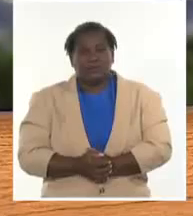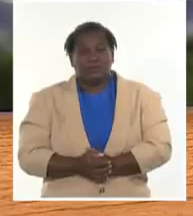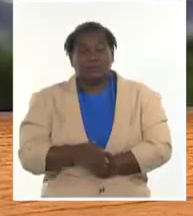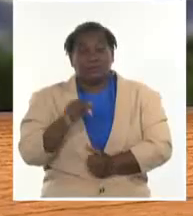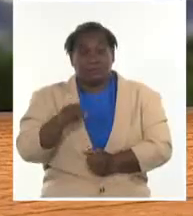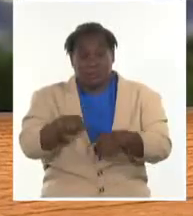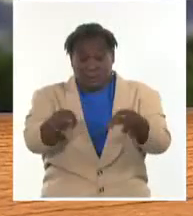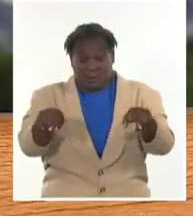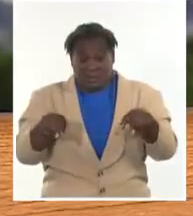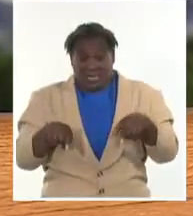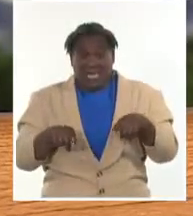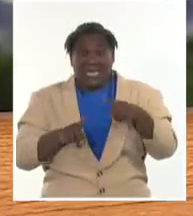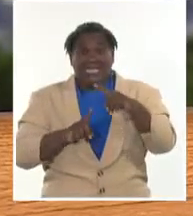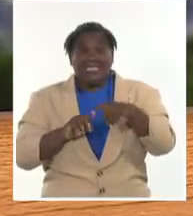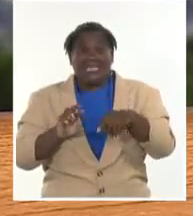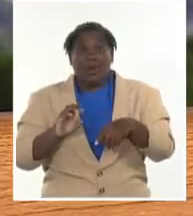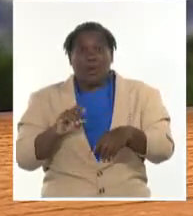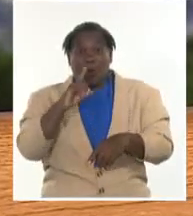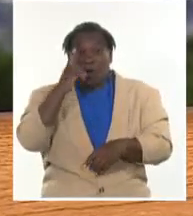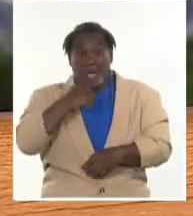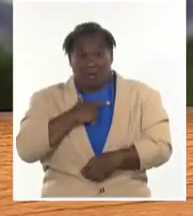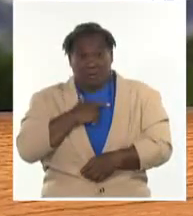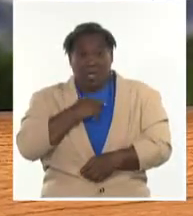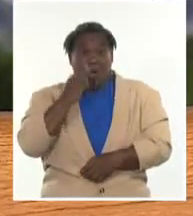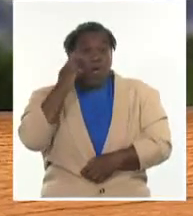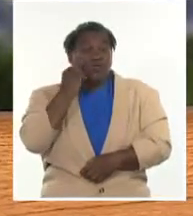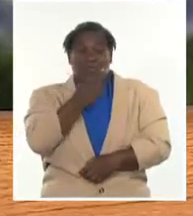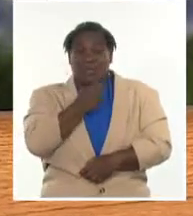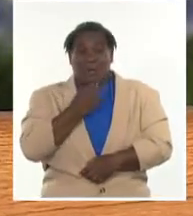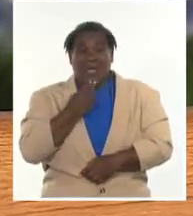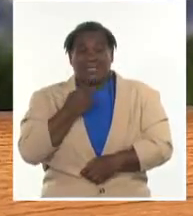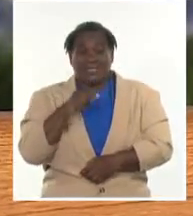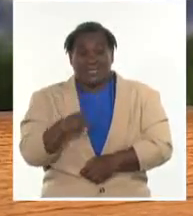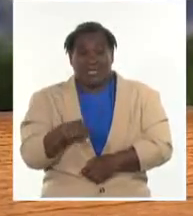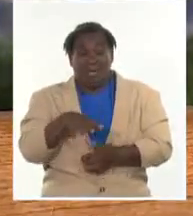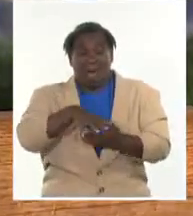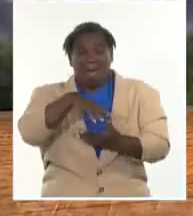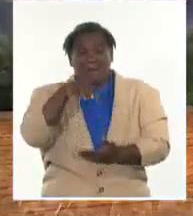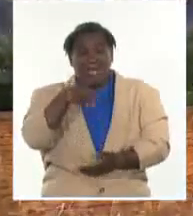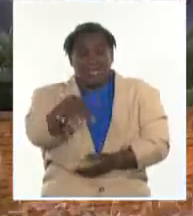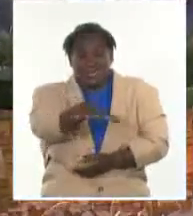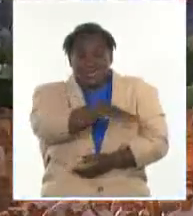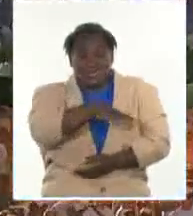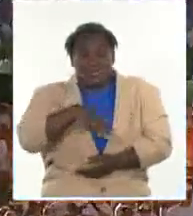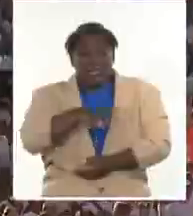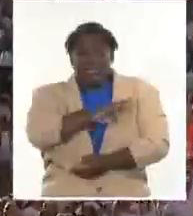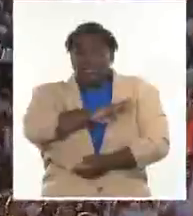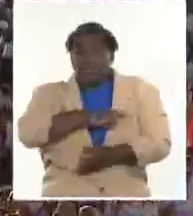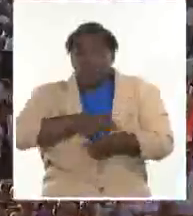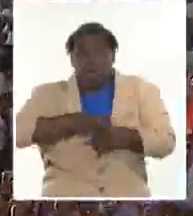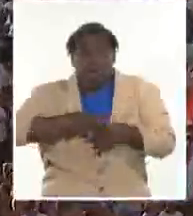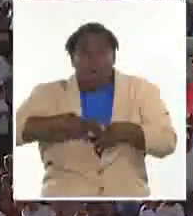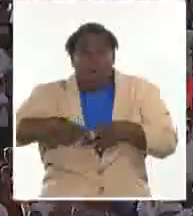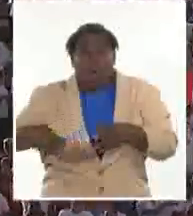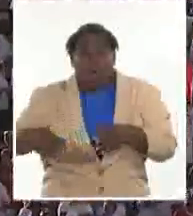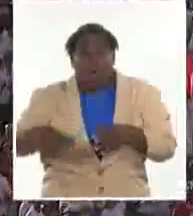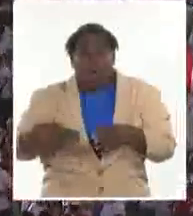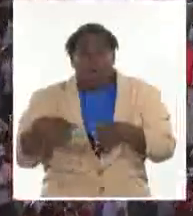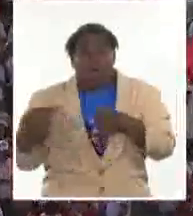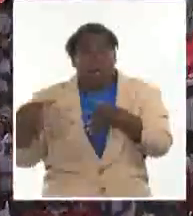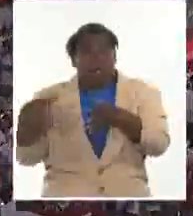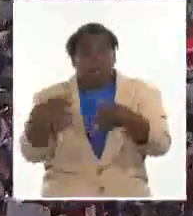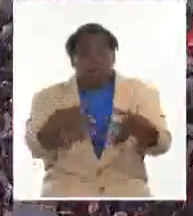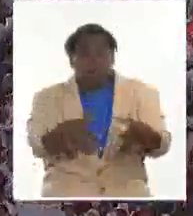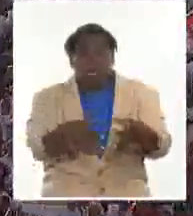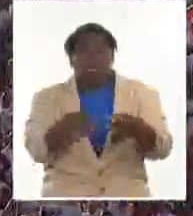tribuna antiimperialista José Martí, plaza de históricas concentraciones y marchas del